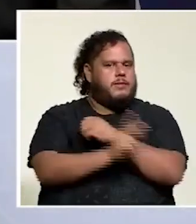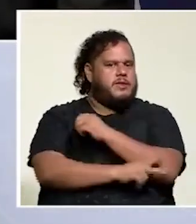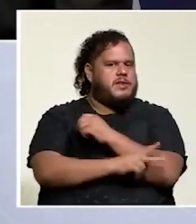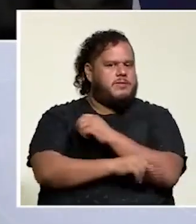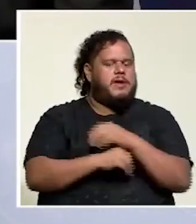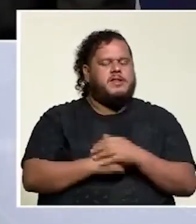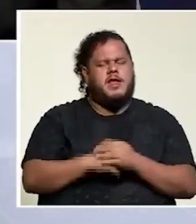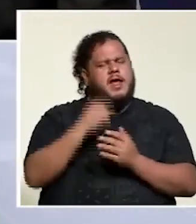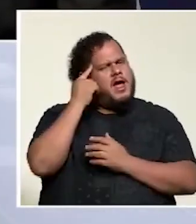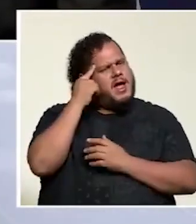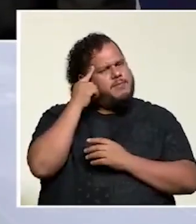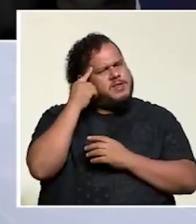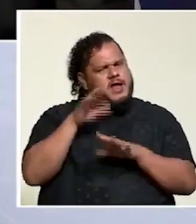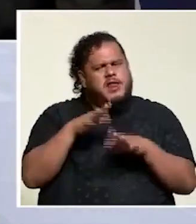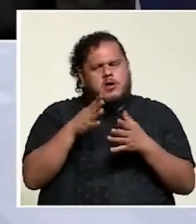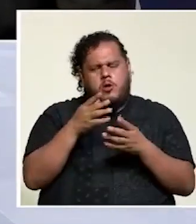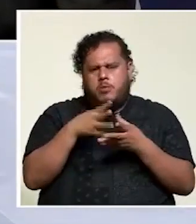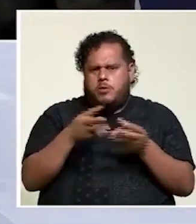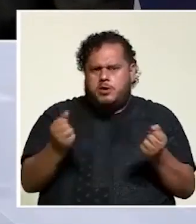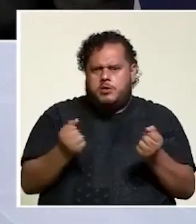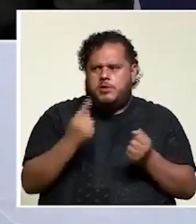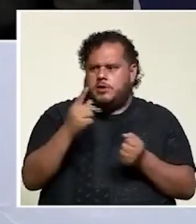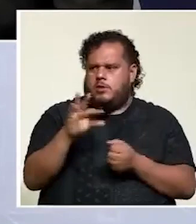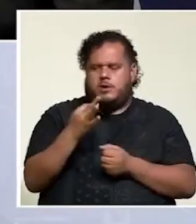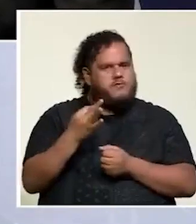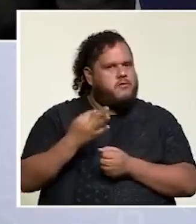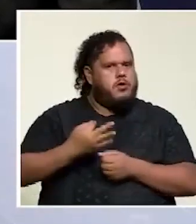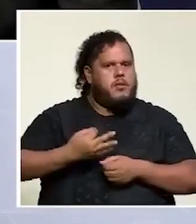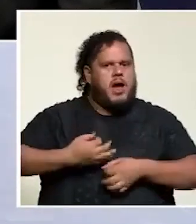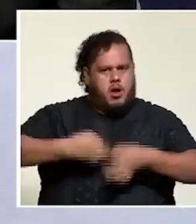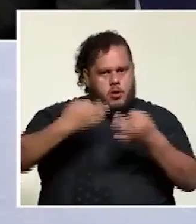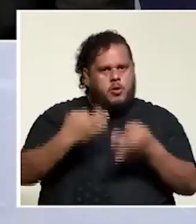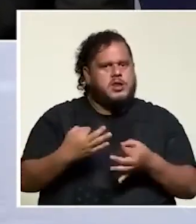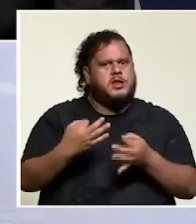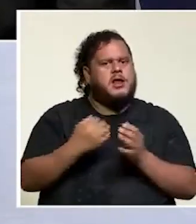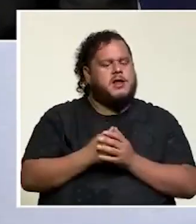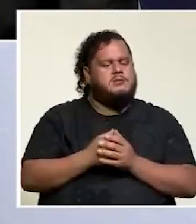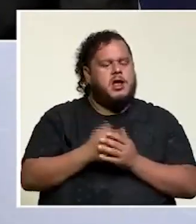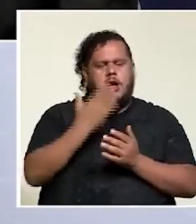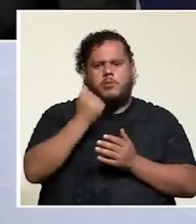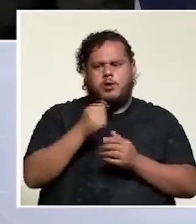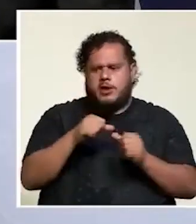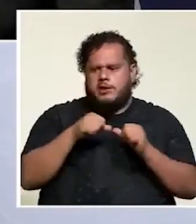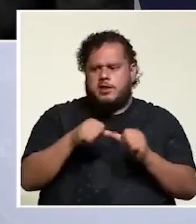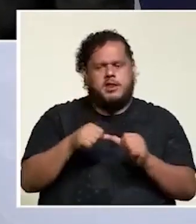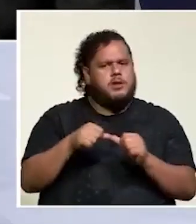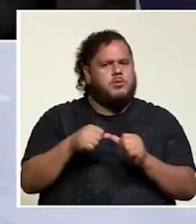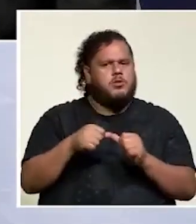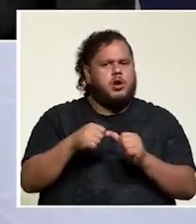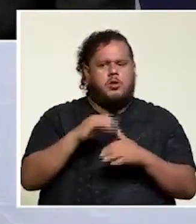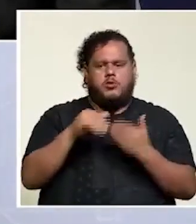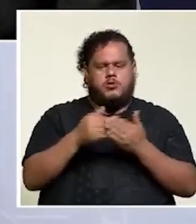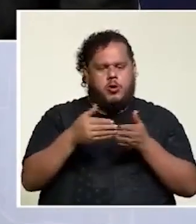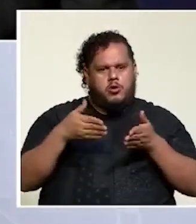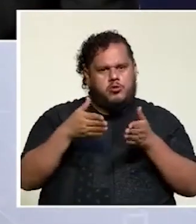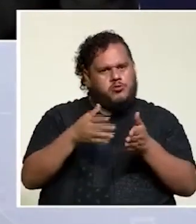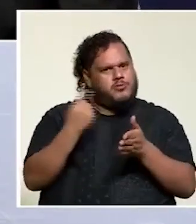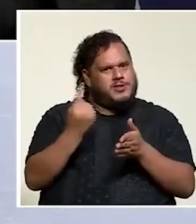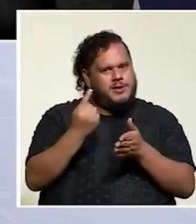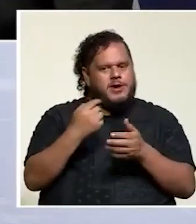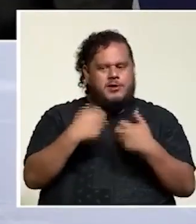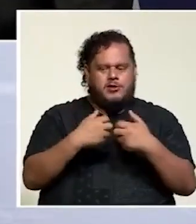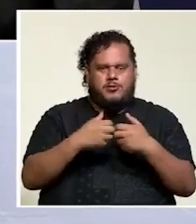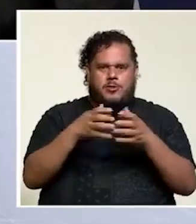en cómo resolverlos de una manera original, porque seguimos por el mismo rumbo de siempre y los problemas se nos van